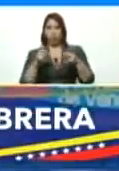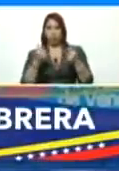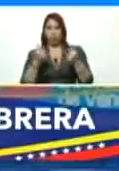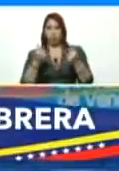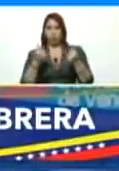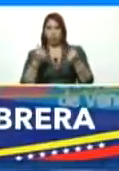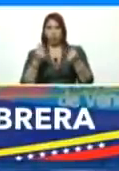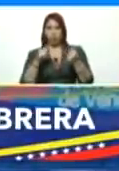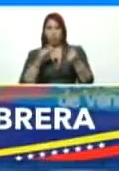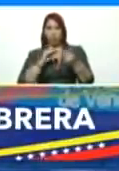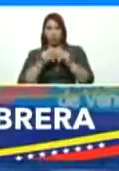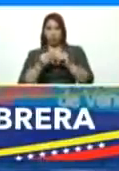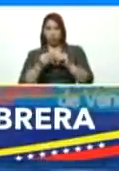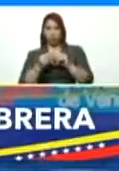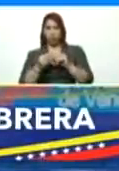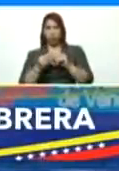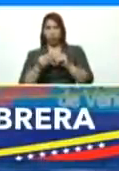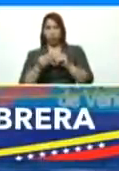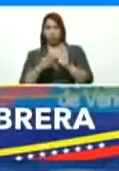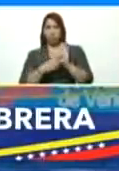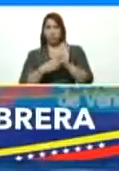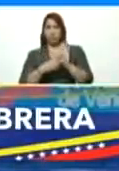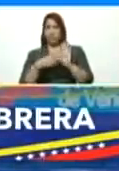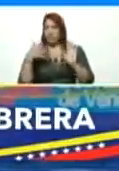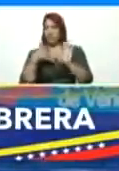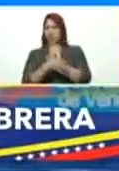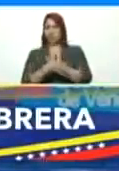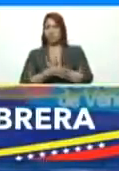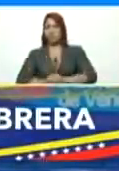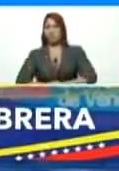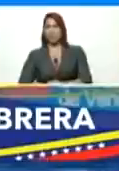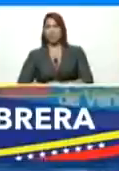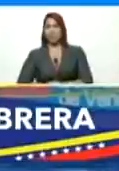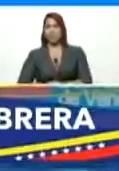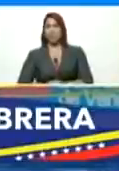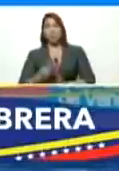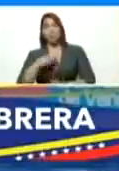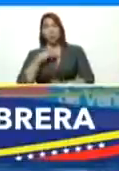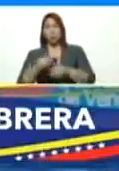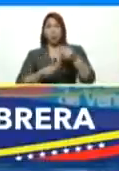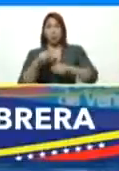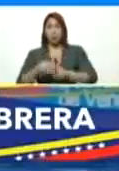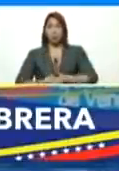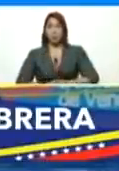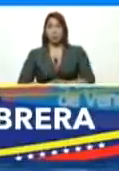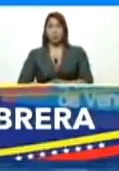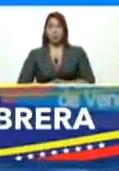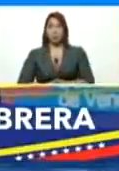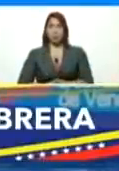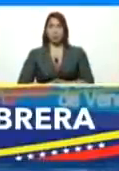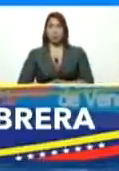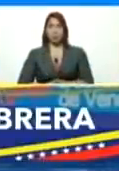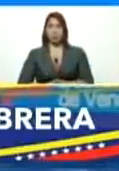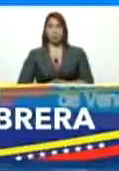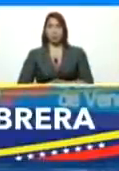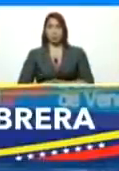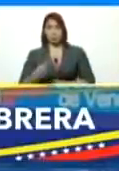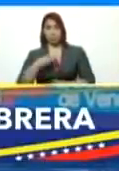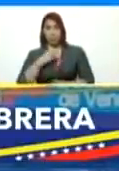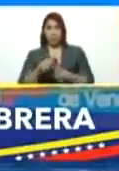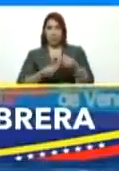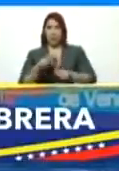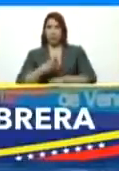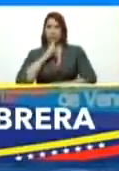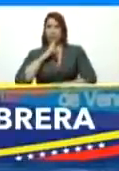que a la vez la verdad verdadera es lo que estamos haciendo hemos hecho un